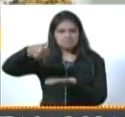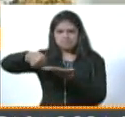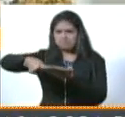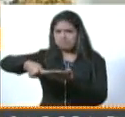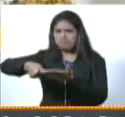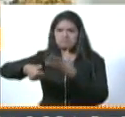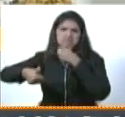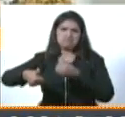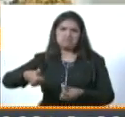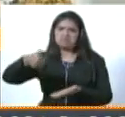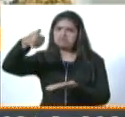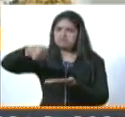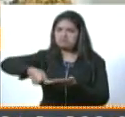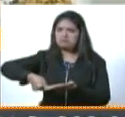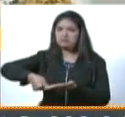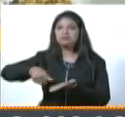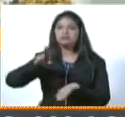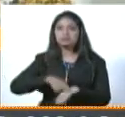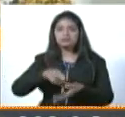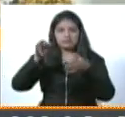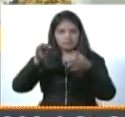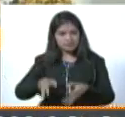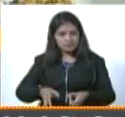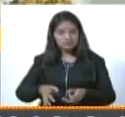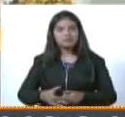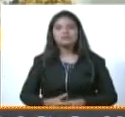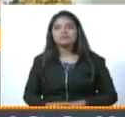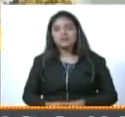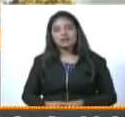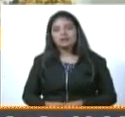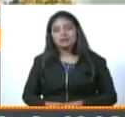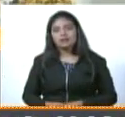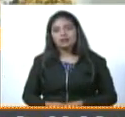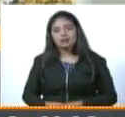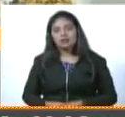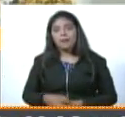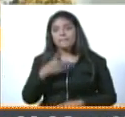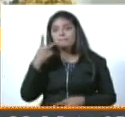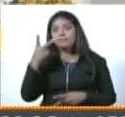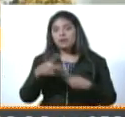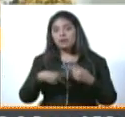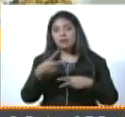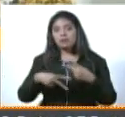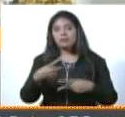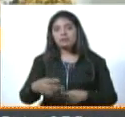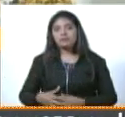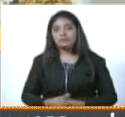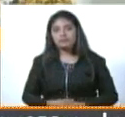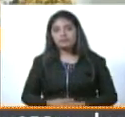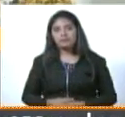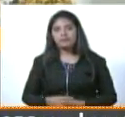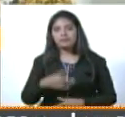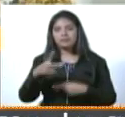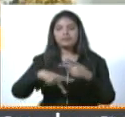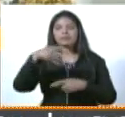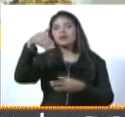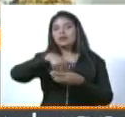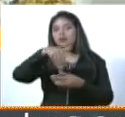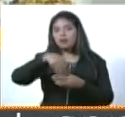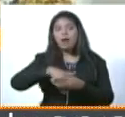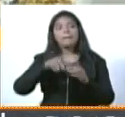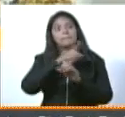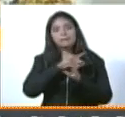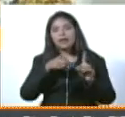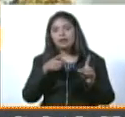que es más que garantía para los procesos electorales. Sin embargo, habíamos mantenido